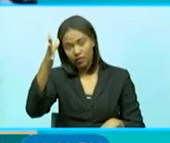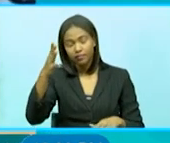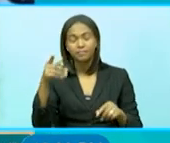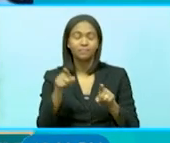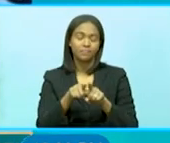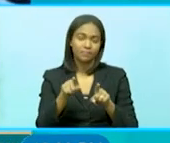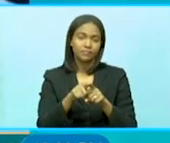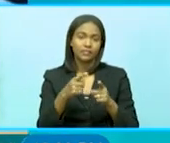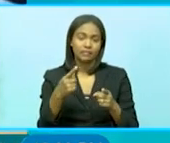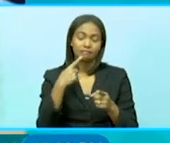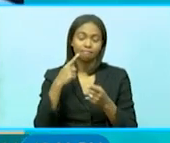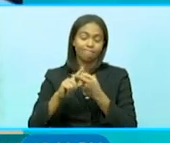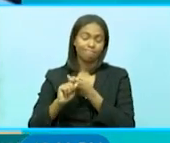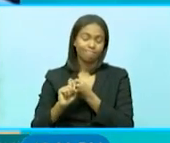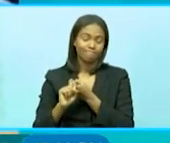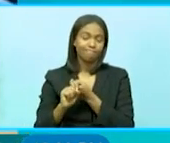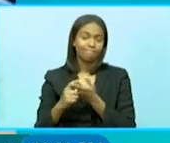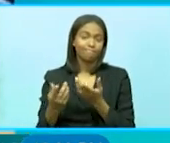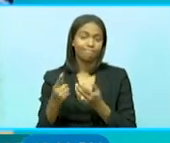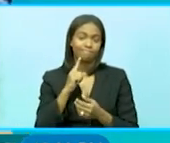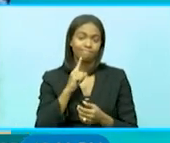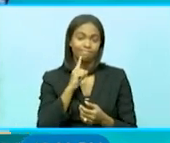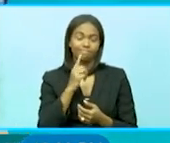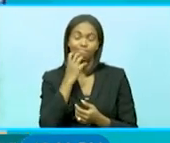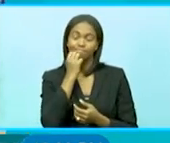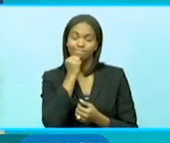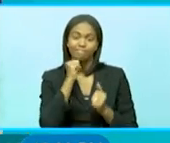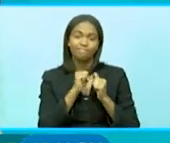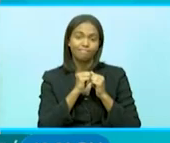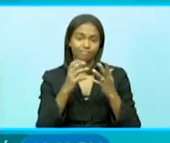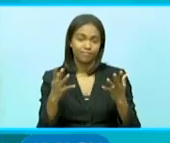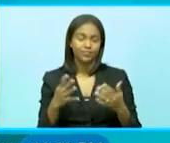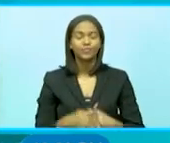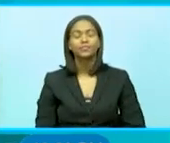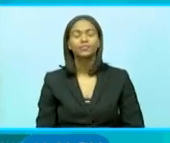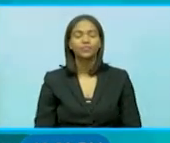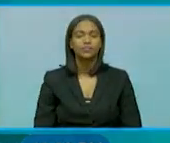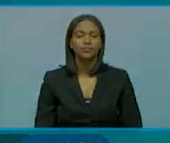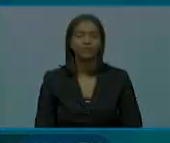Díaz, un amigo entrañable, de manera particular mía, un gran amigo mío.